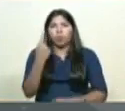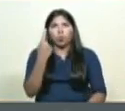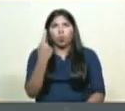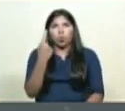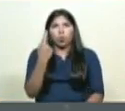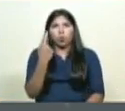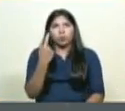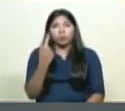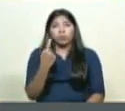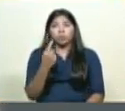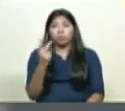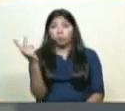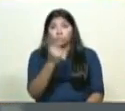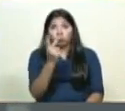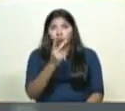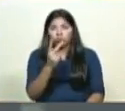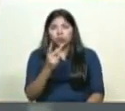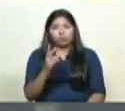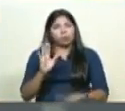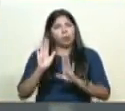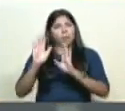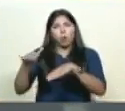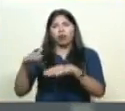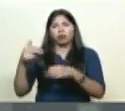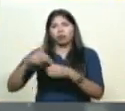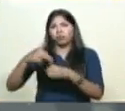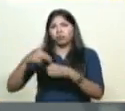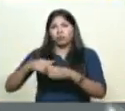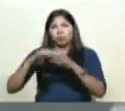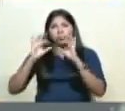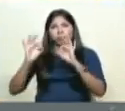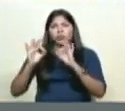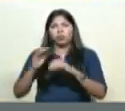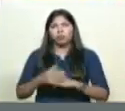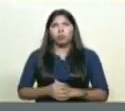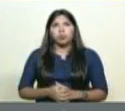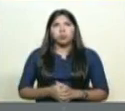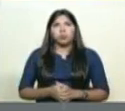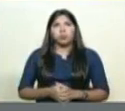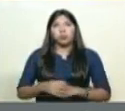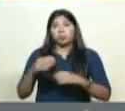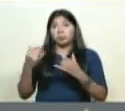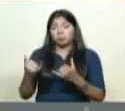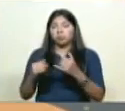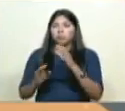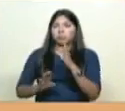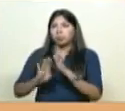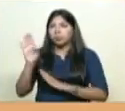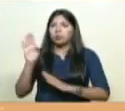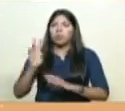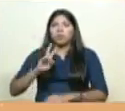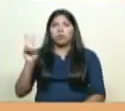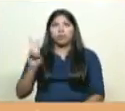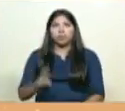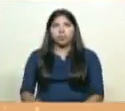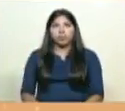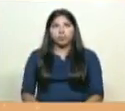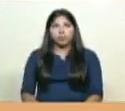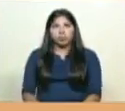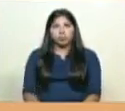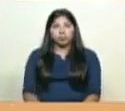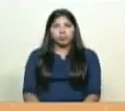sectores le aportarán al Producto Interno Bruto en esa economía postpetrolera, por supuesto, que estamos planteando en el Plan de la Patria número 2 que estamos